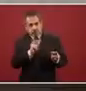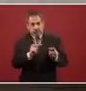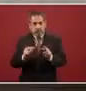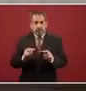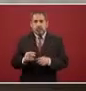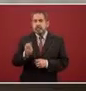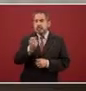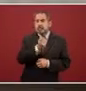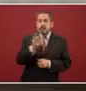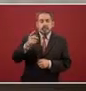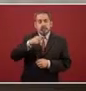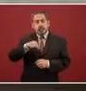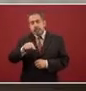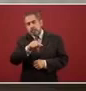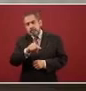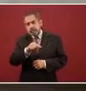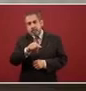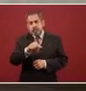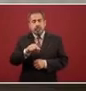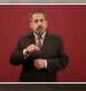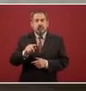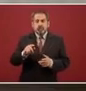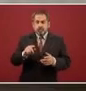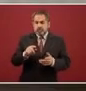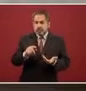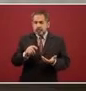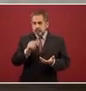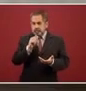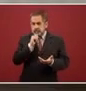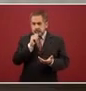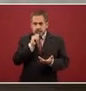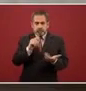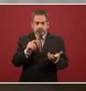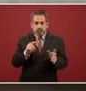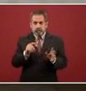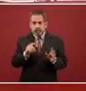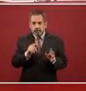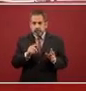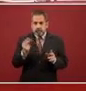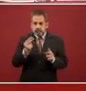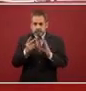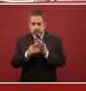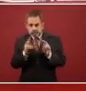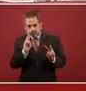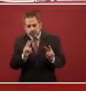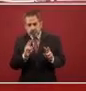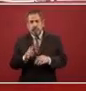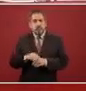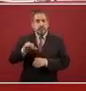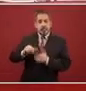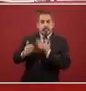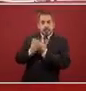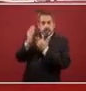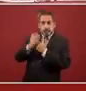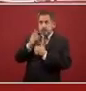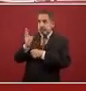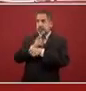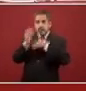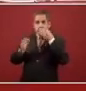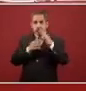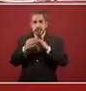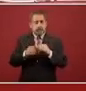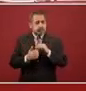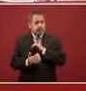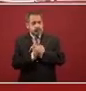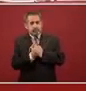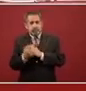algunos especialistas están todavía en necesidad, y de la mañana que abrimos la convocatoria ahorita hemos